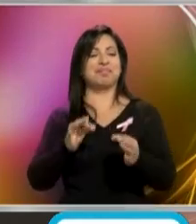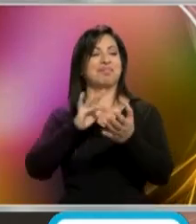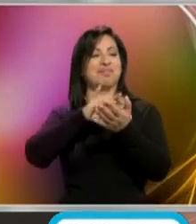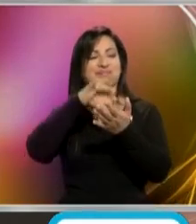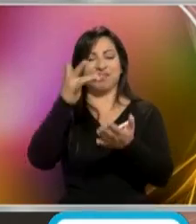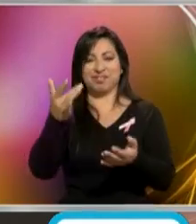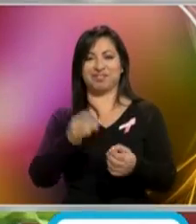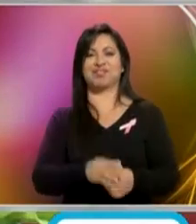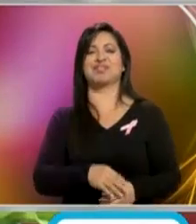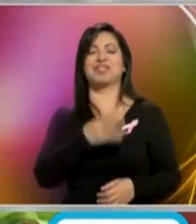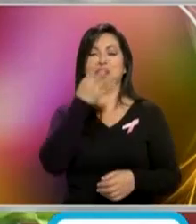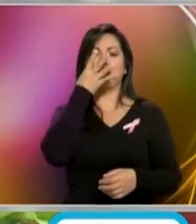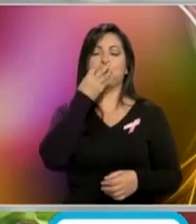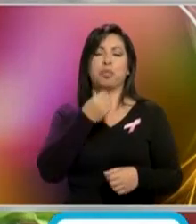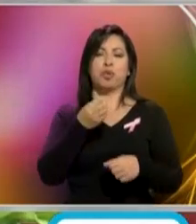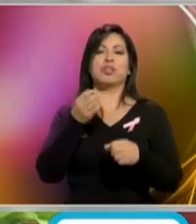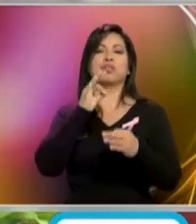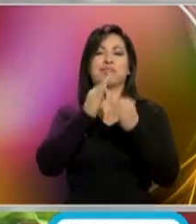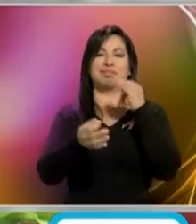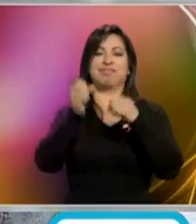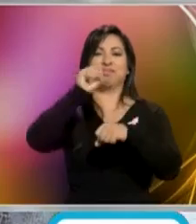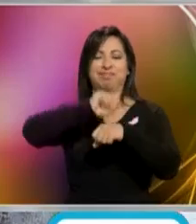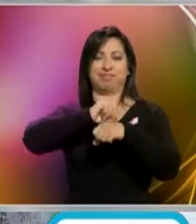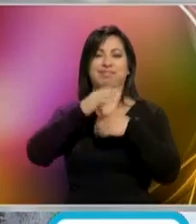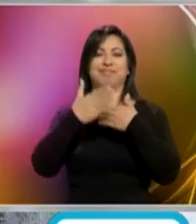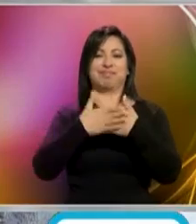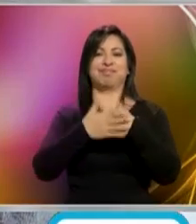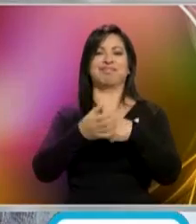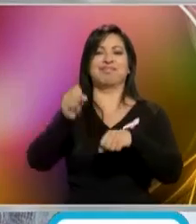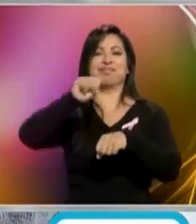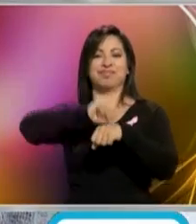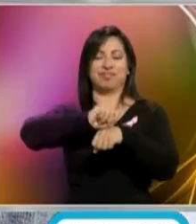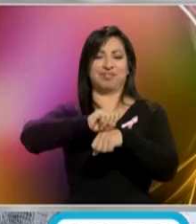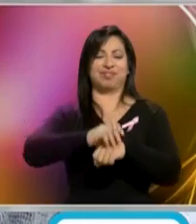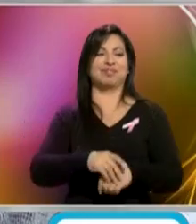tengan bonito fin de semana. Igualmente, Piso, nos Muchas vemos la gracias. próxima semana.